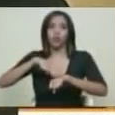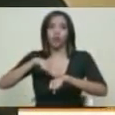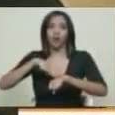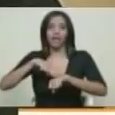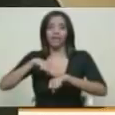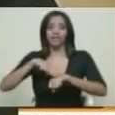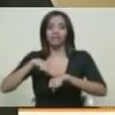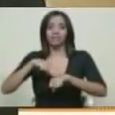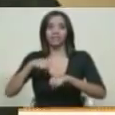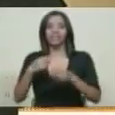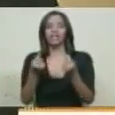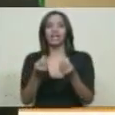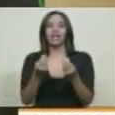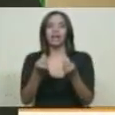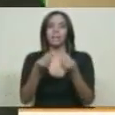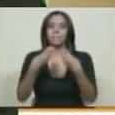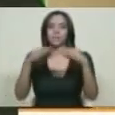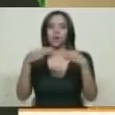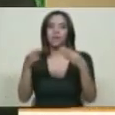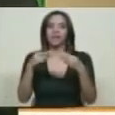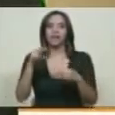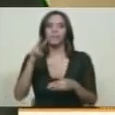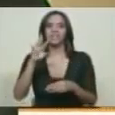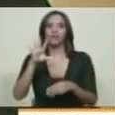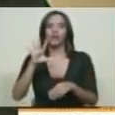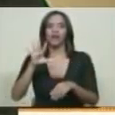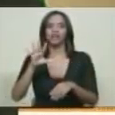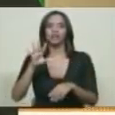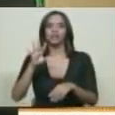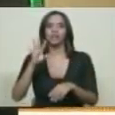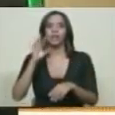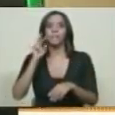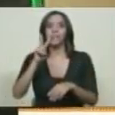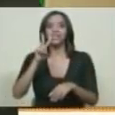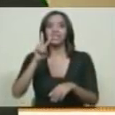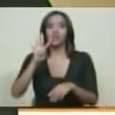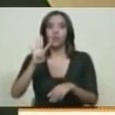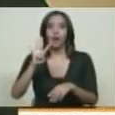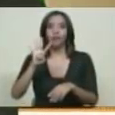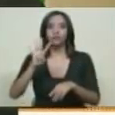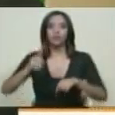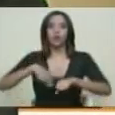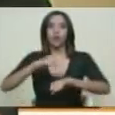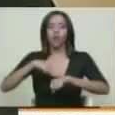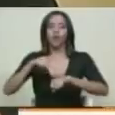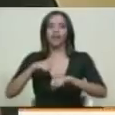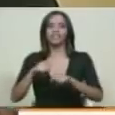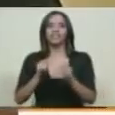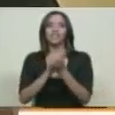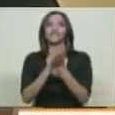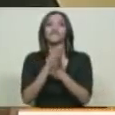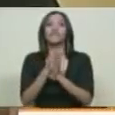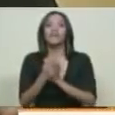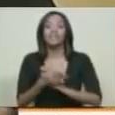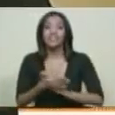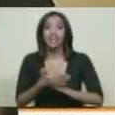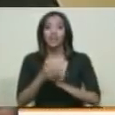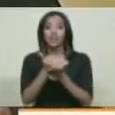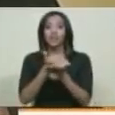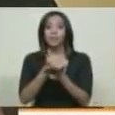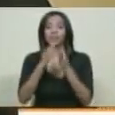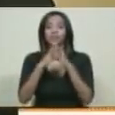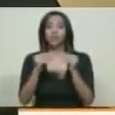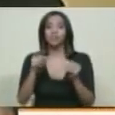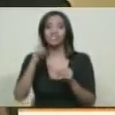los precios, ¿los anuncios? En 24 horas vaciaron los Farmatodo, los 150 del país. Pero